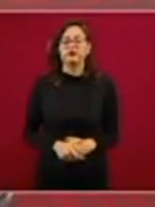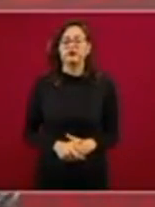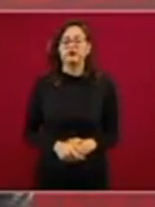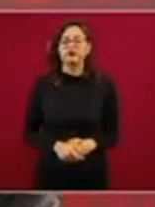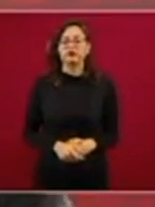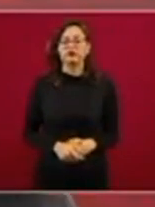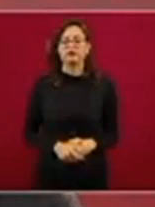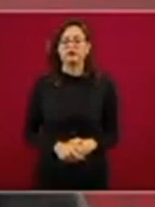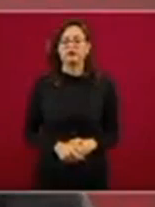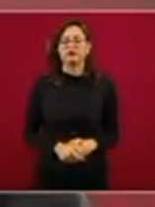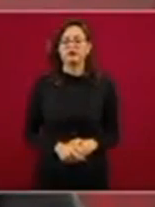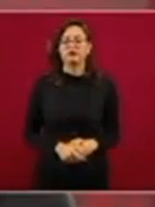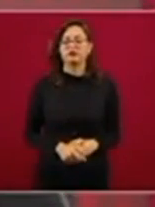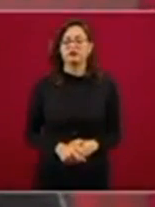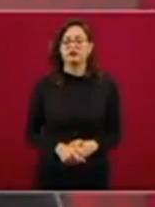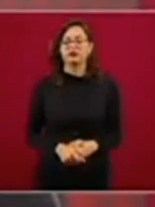de que sea